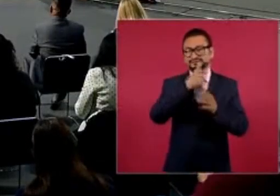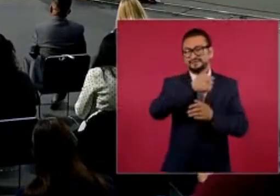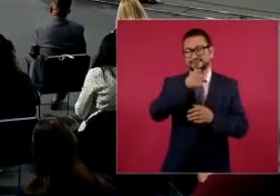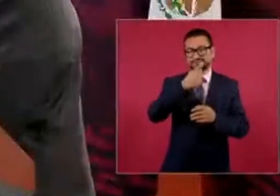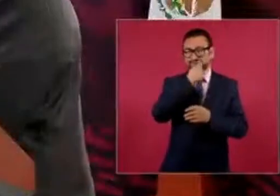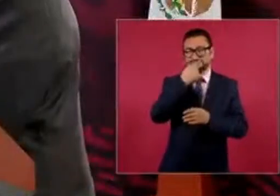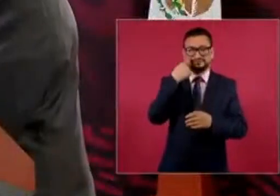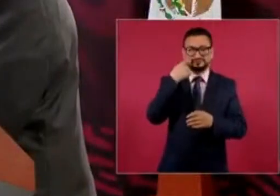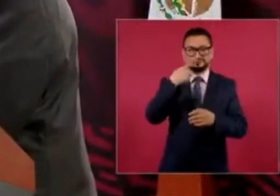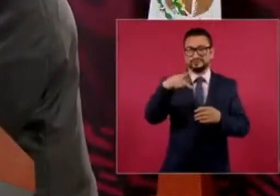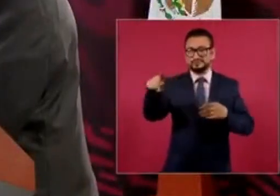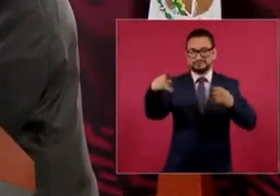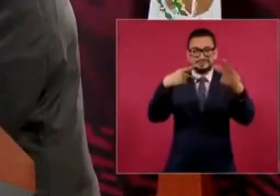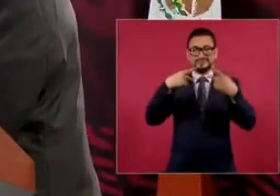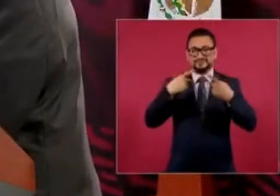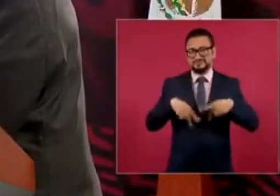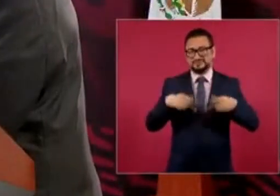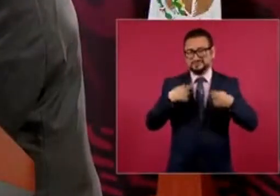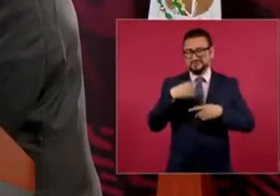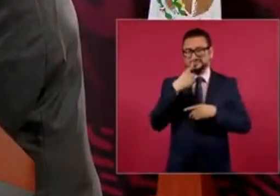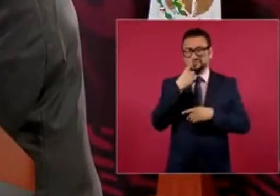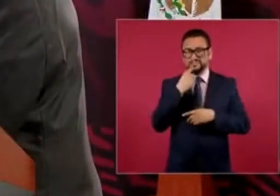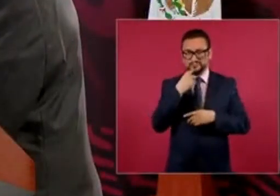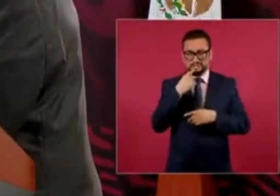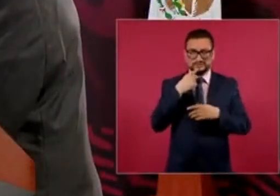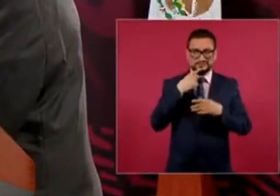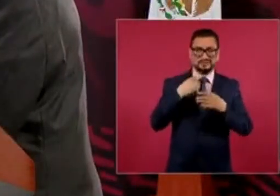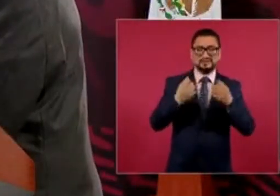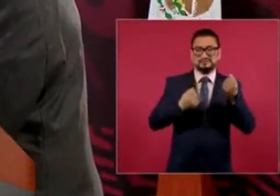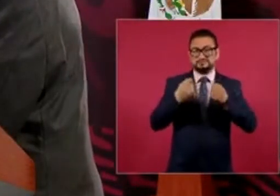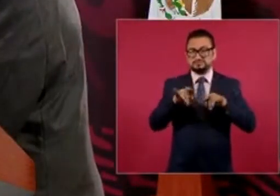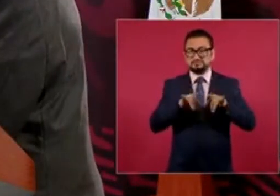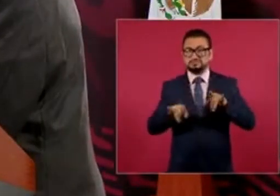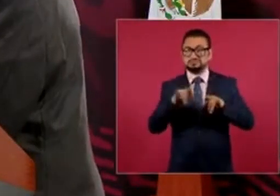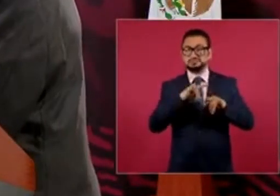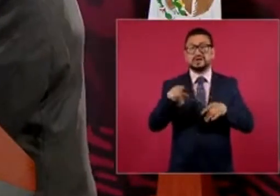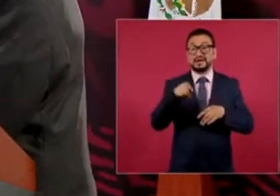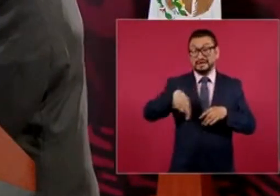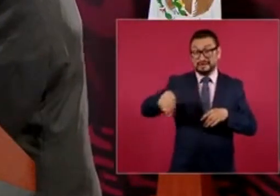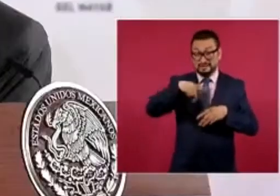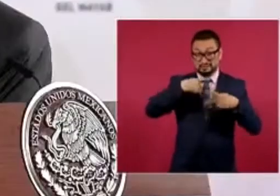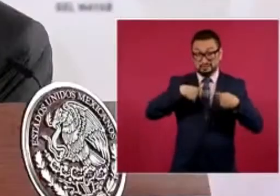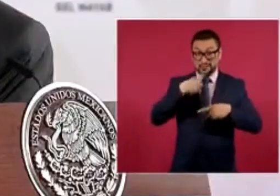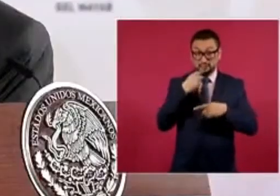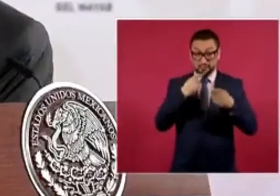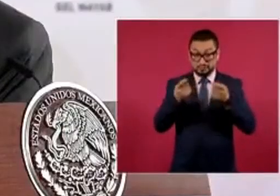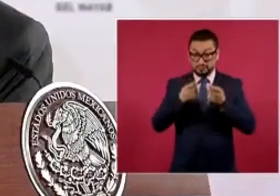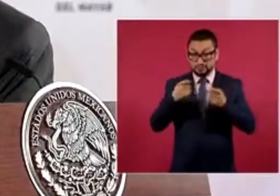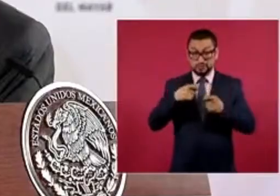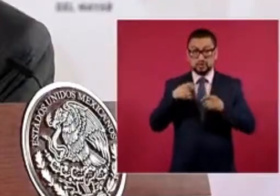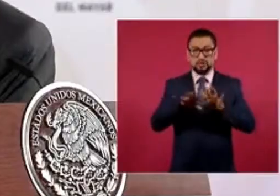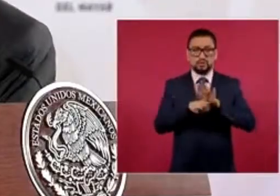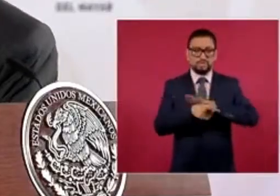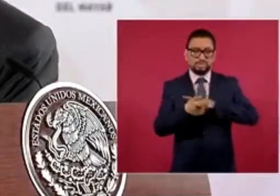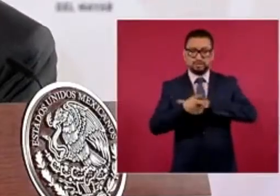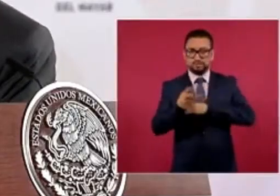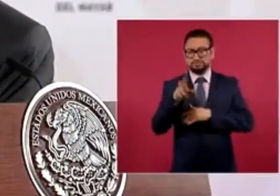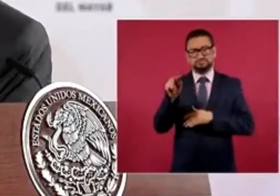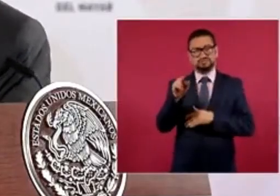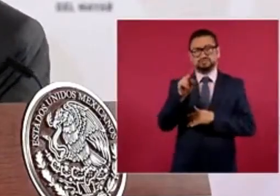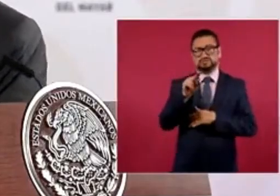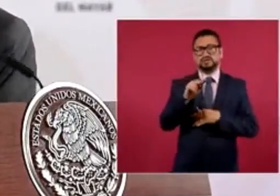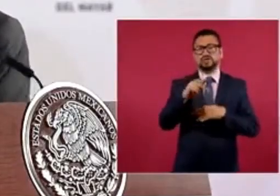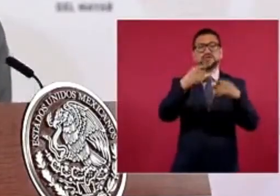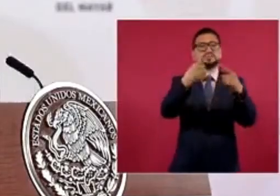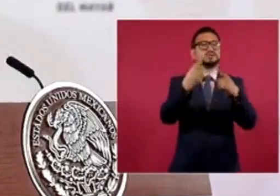los mordelones son los de tránsito. Pues no, los mordelones son